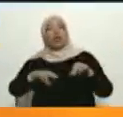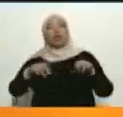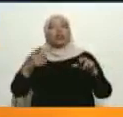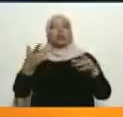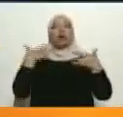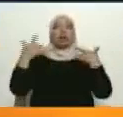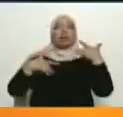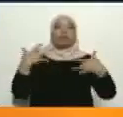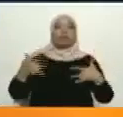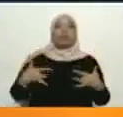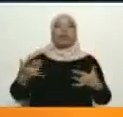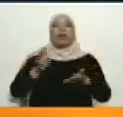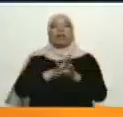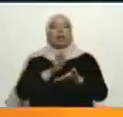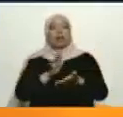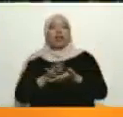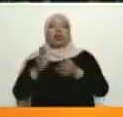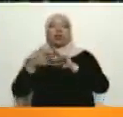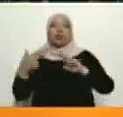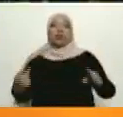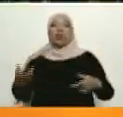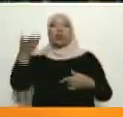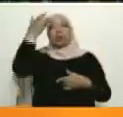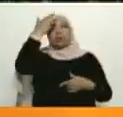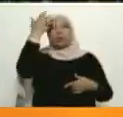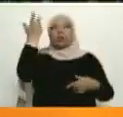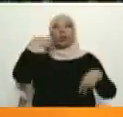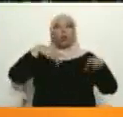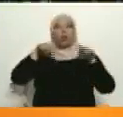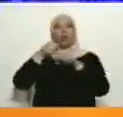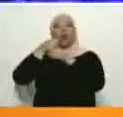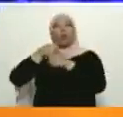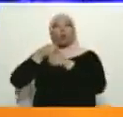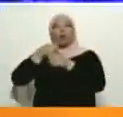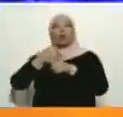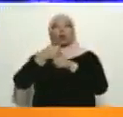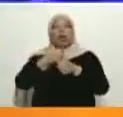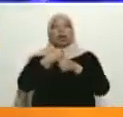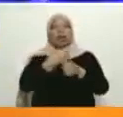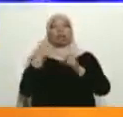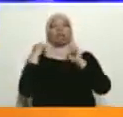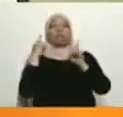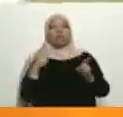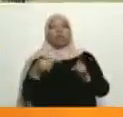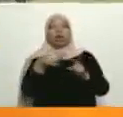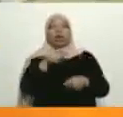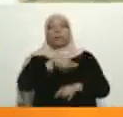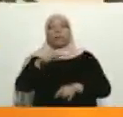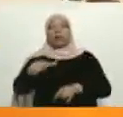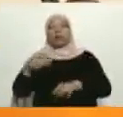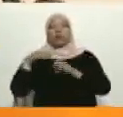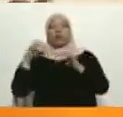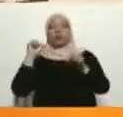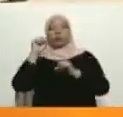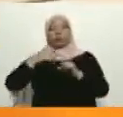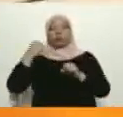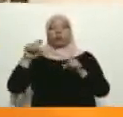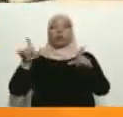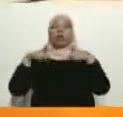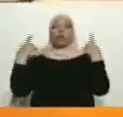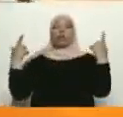familia fíjese que La carroza en el Paseo los próceres tuvimos unos invitados especiales vinieron las carrozas de la guaira